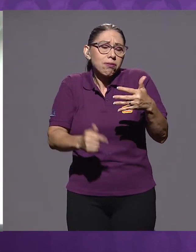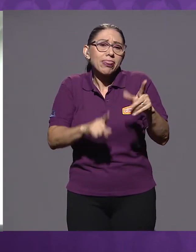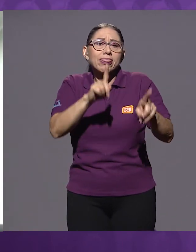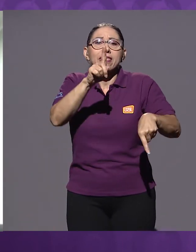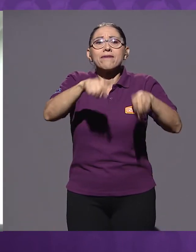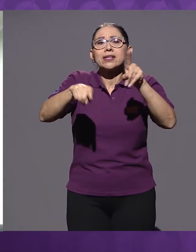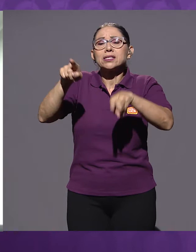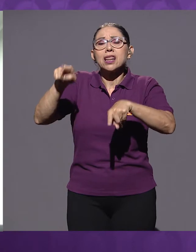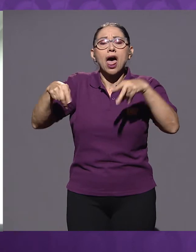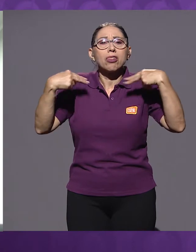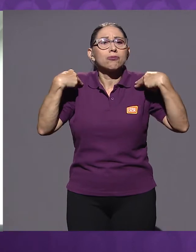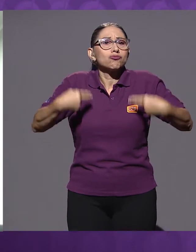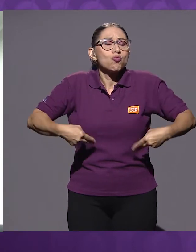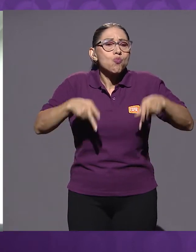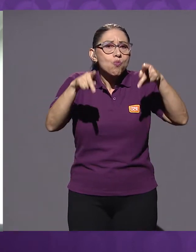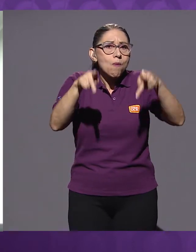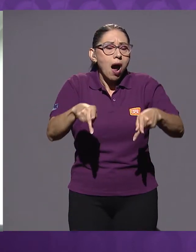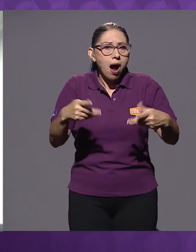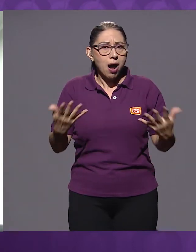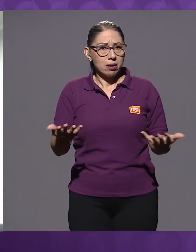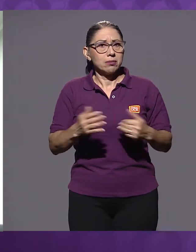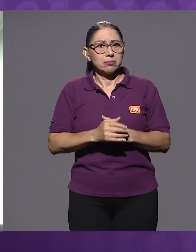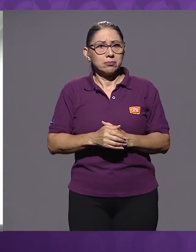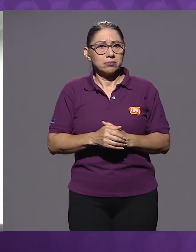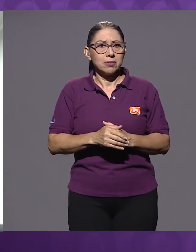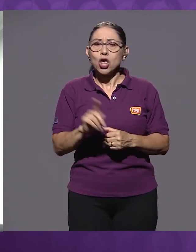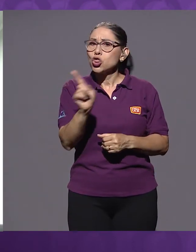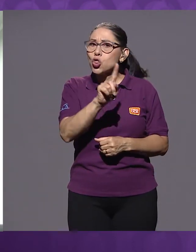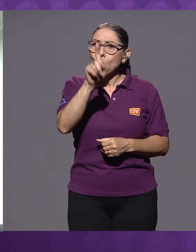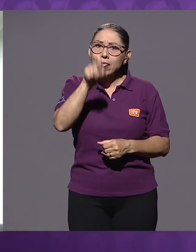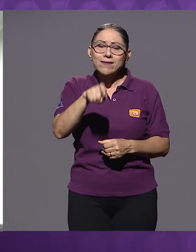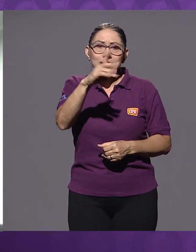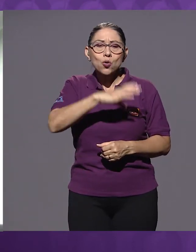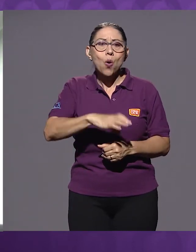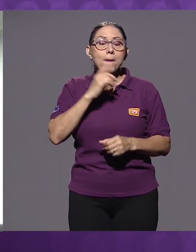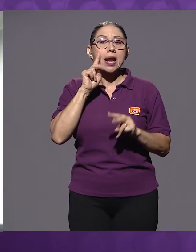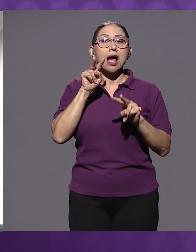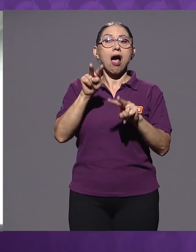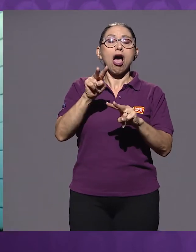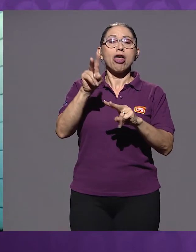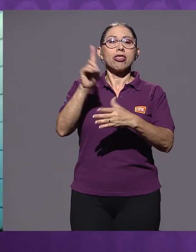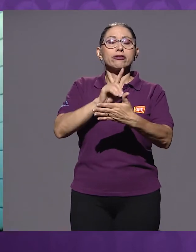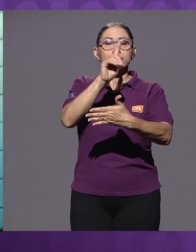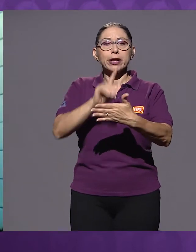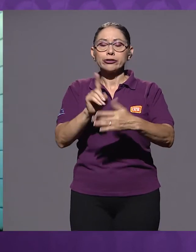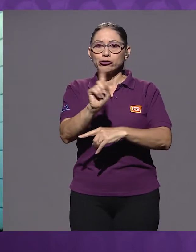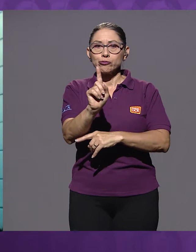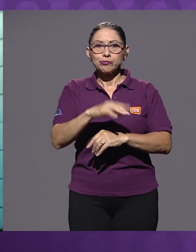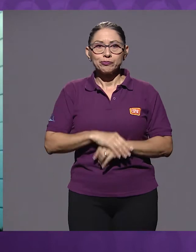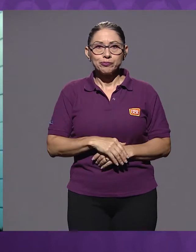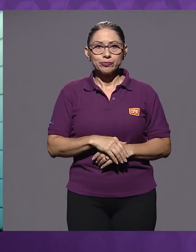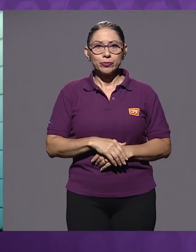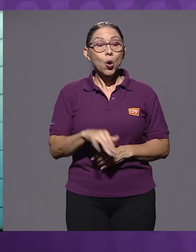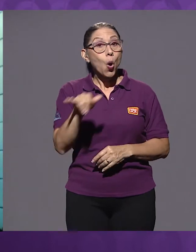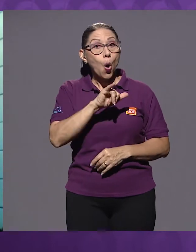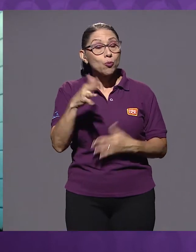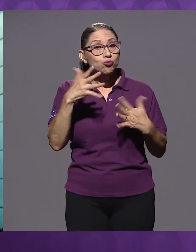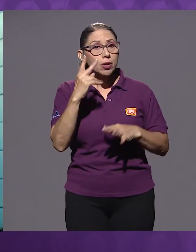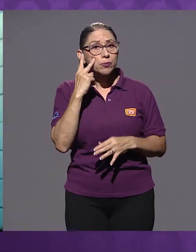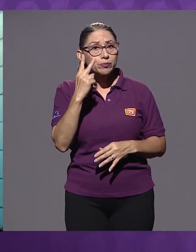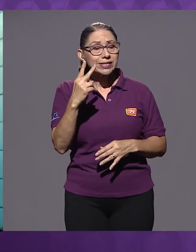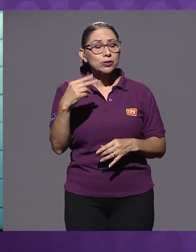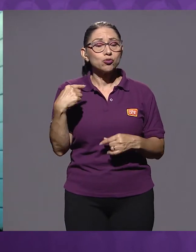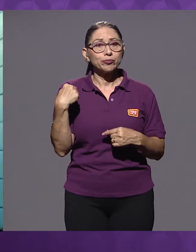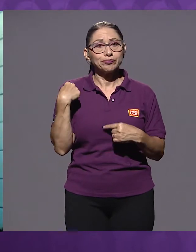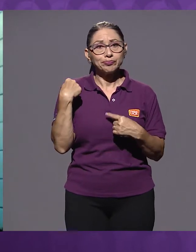la diversidad humana y no un factor de discriminación. Como hemos visto durante